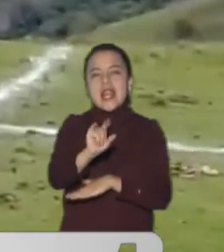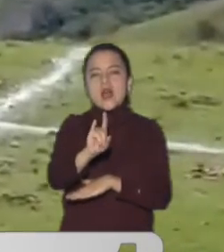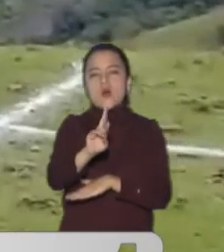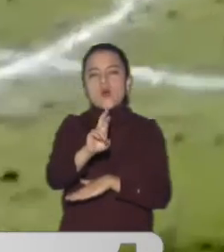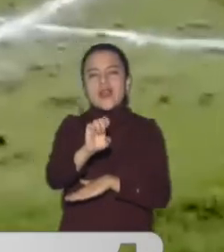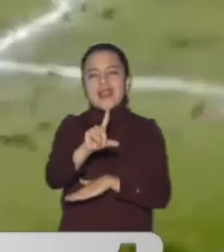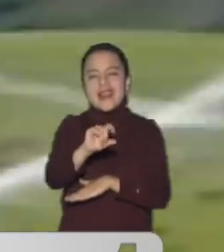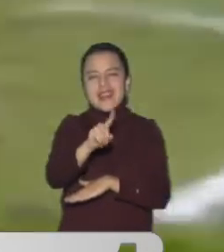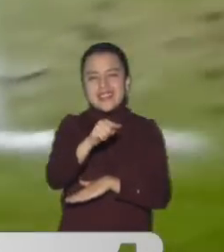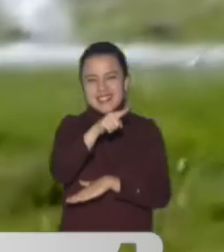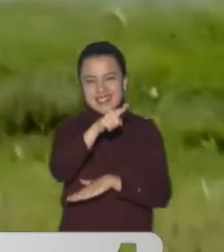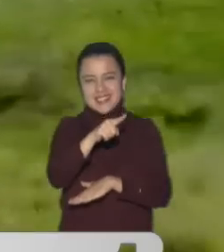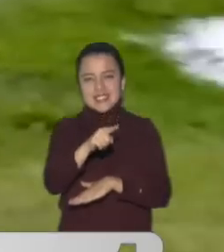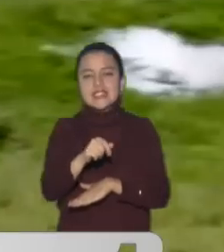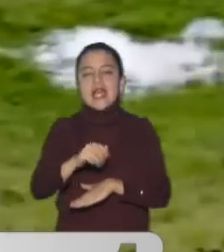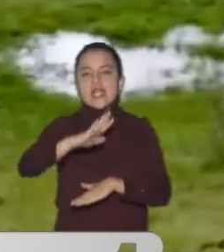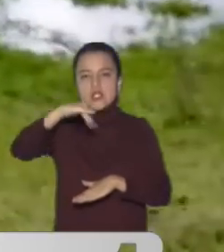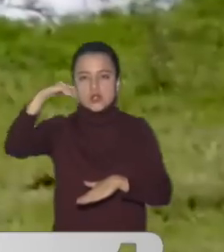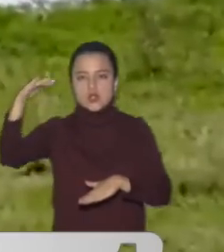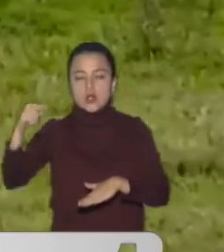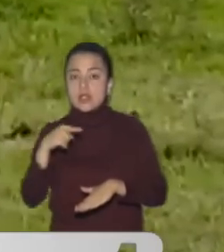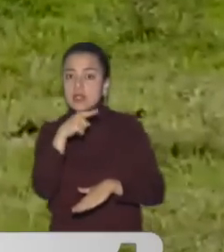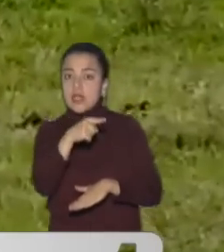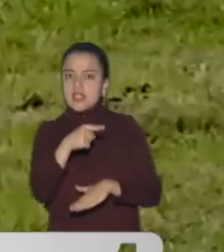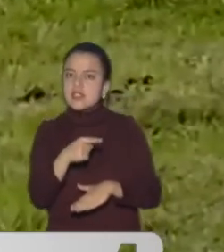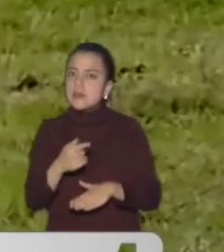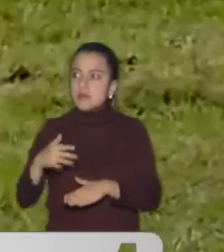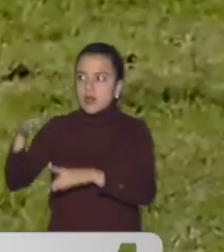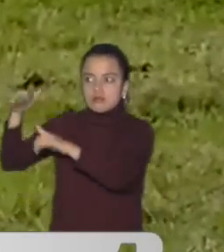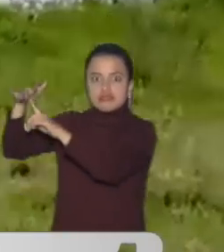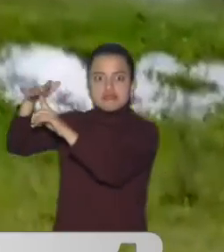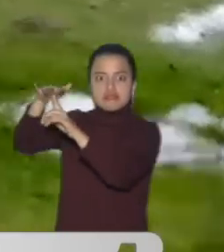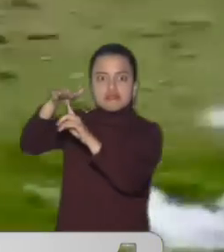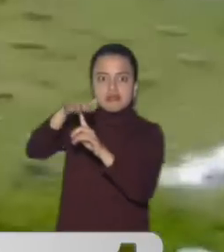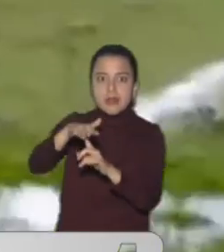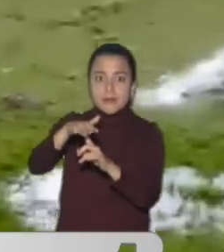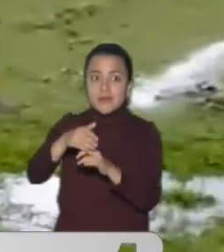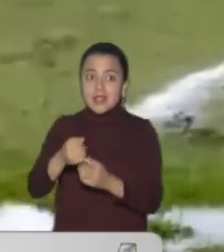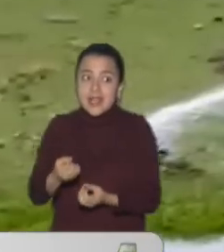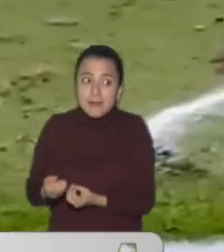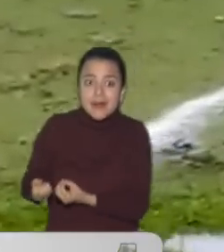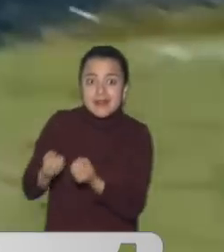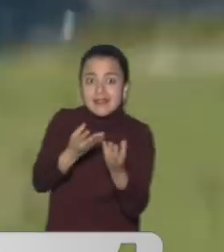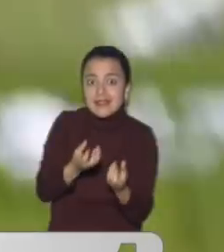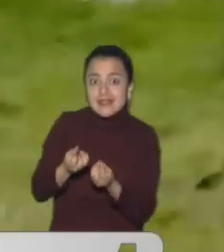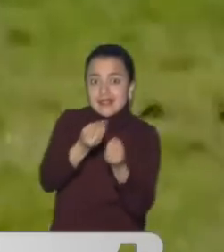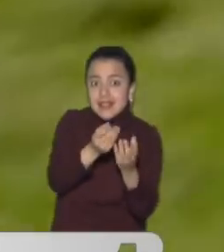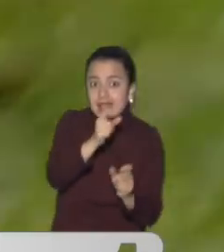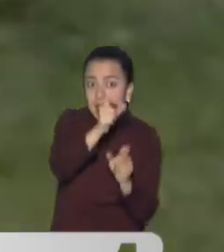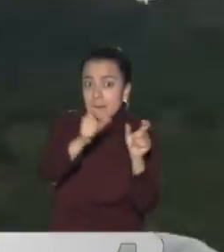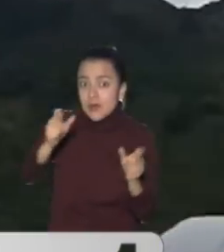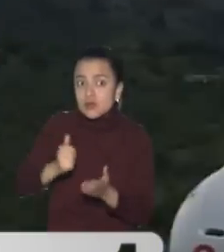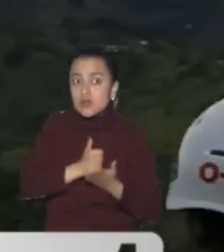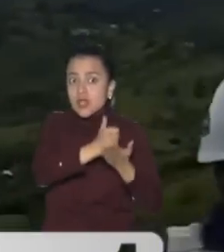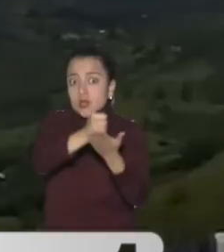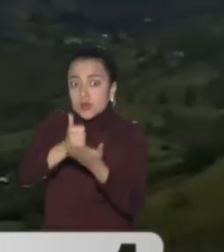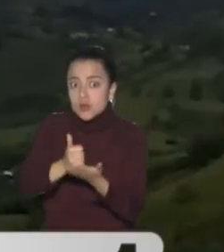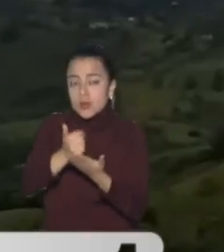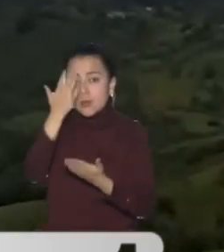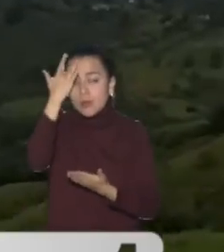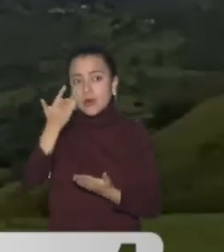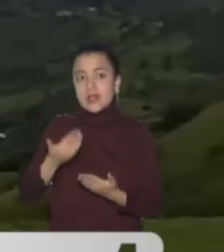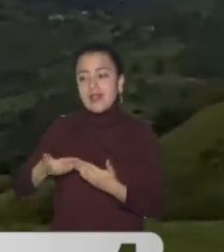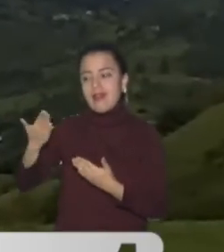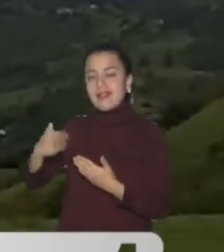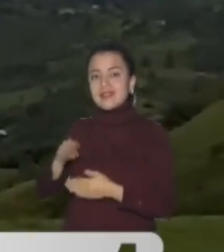llevaba ayudas humanitarias para las personas damnificadas por este gran derrumbe que dejó dos personas muertas, cuatro heridas que fueron